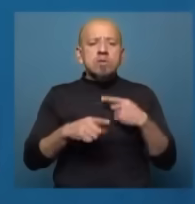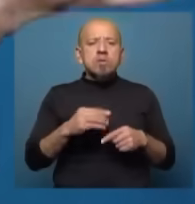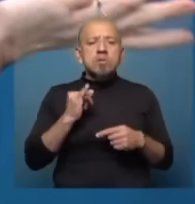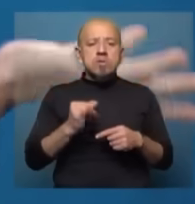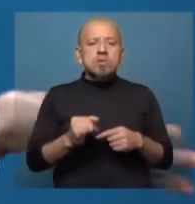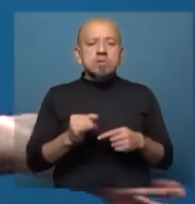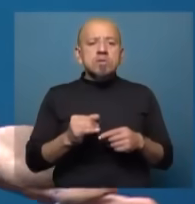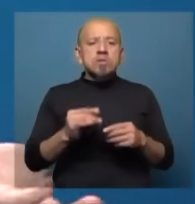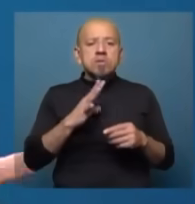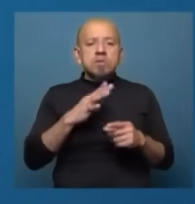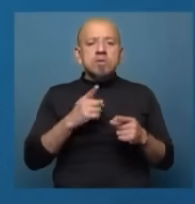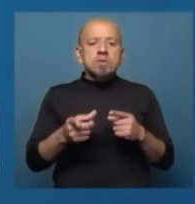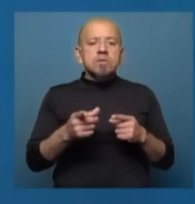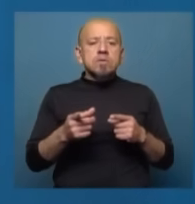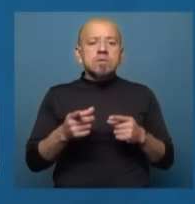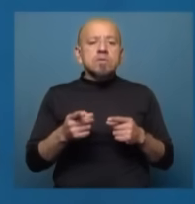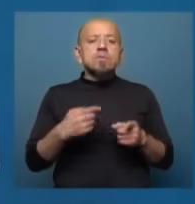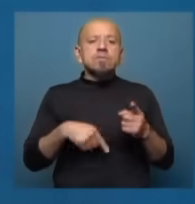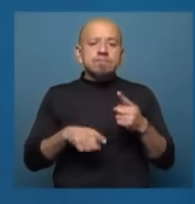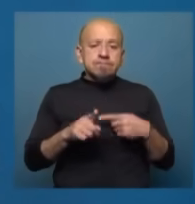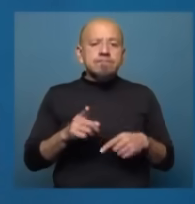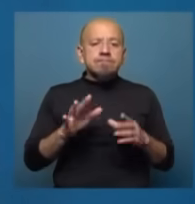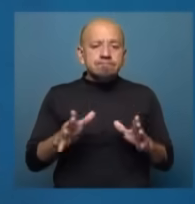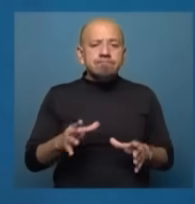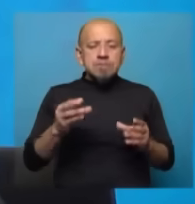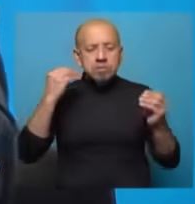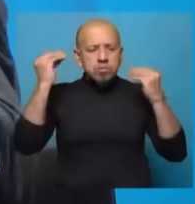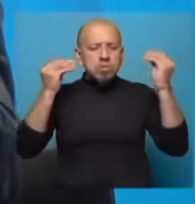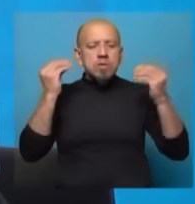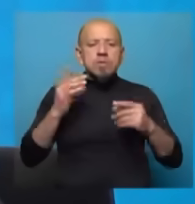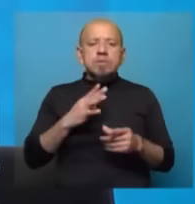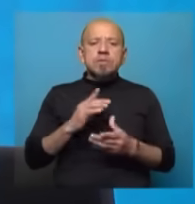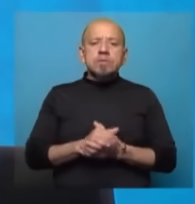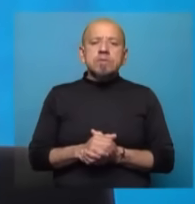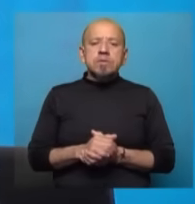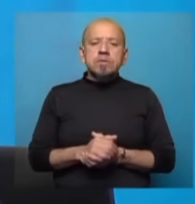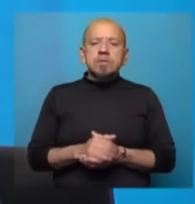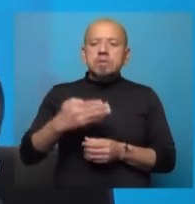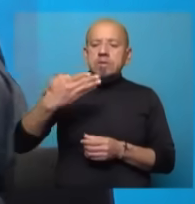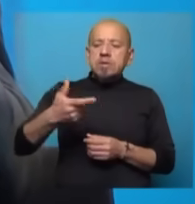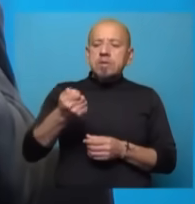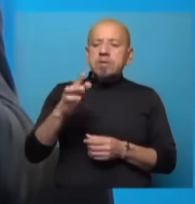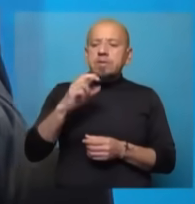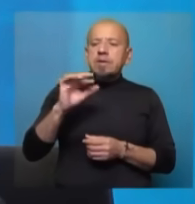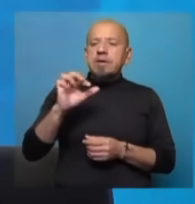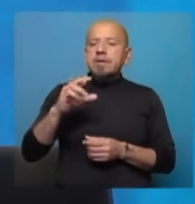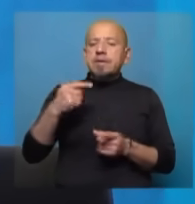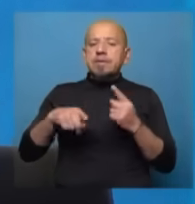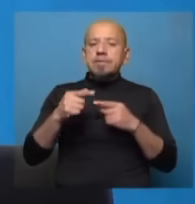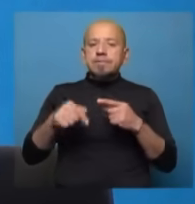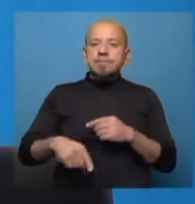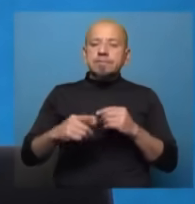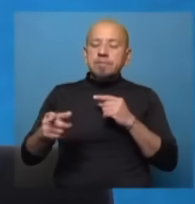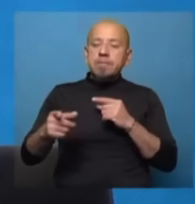como quedó instalada eso me preocupó mucho hasta donde tengo entendido Graciela Barrera de AF faide se comunicó con